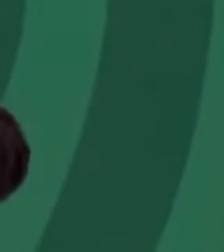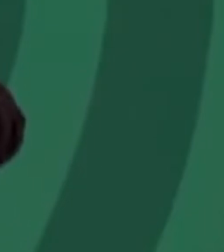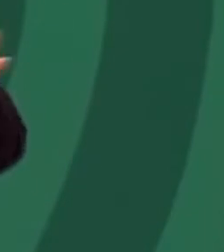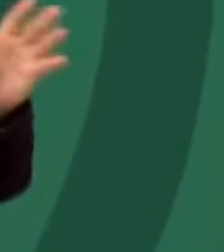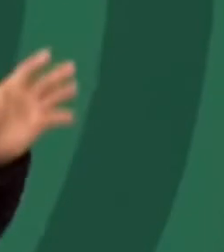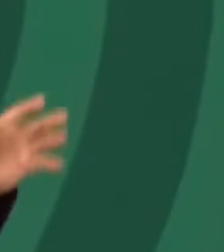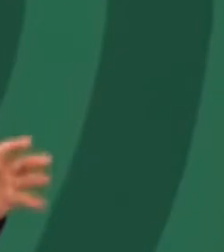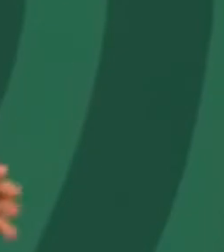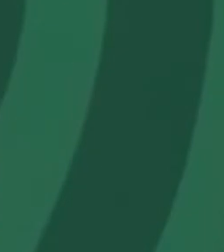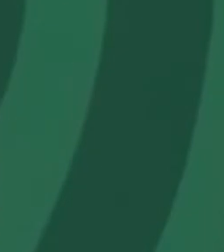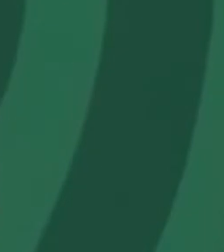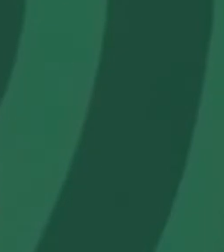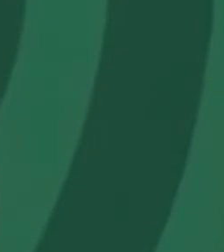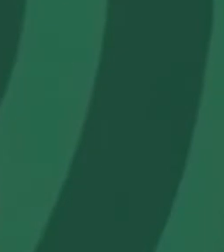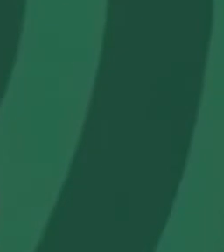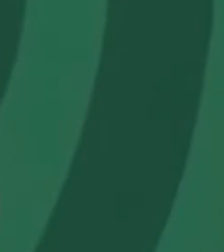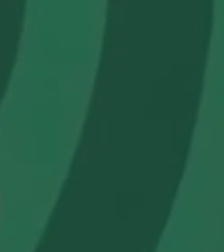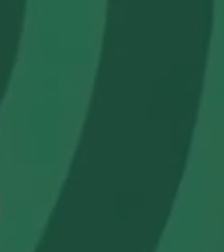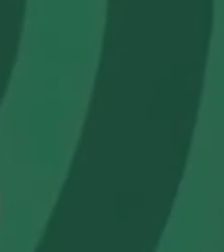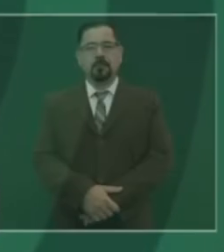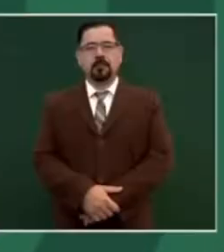que no son como ustedes